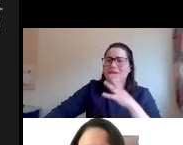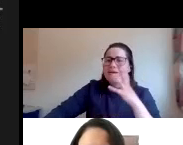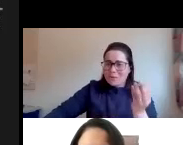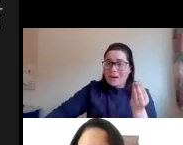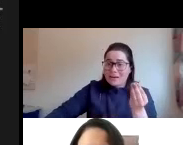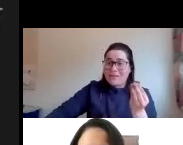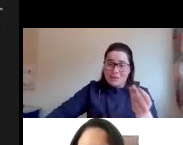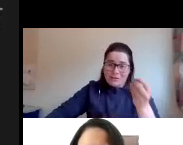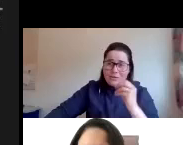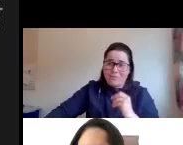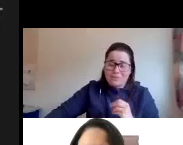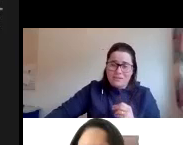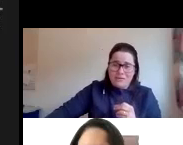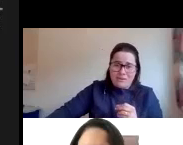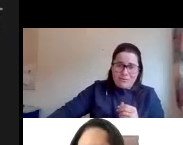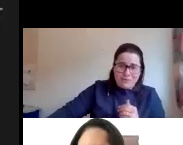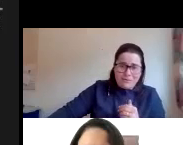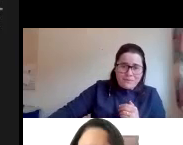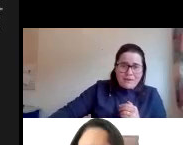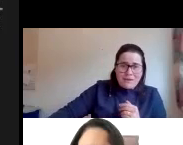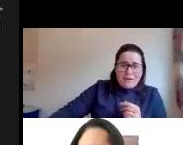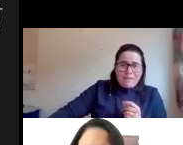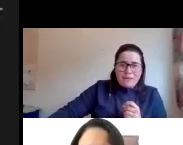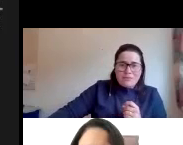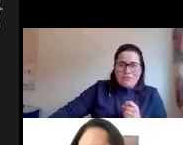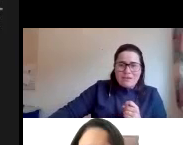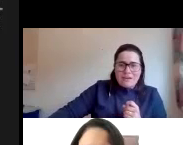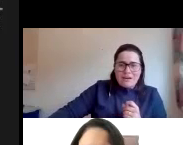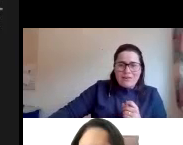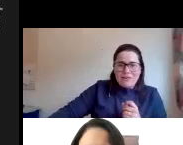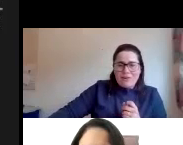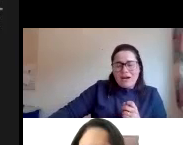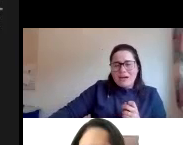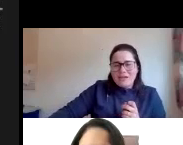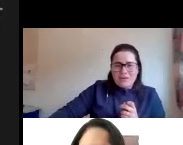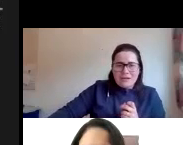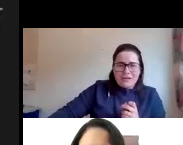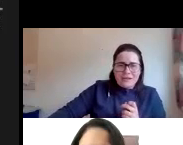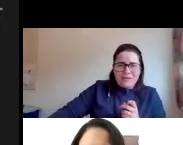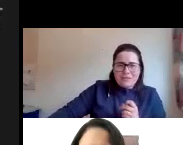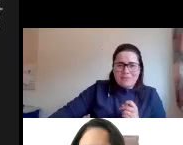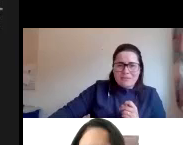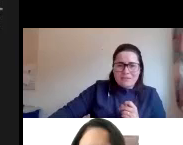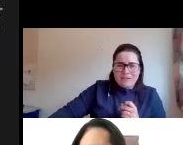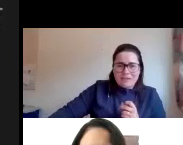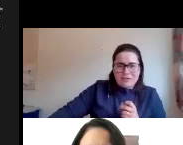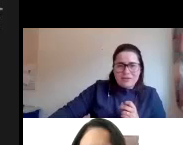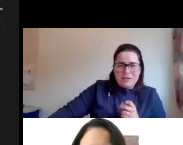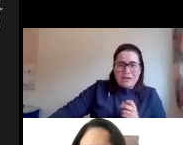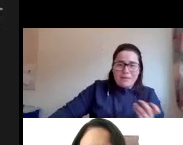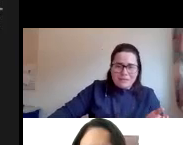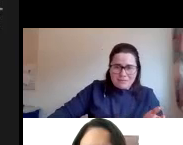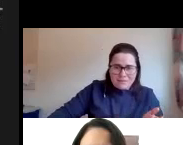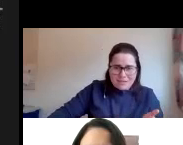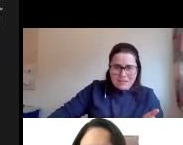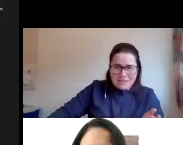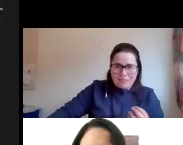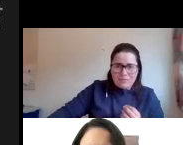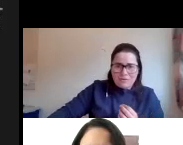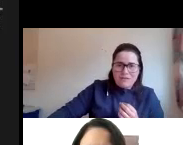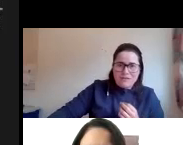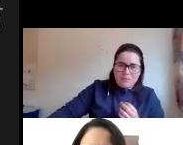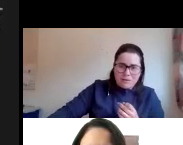es una nata verde, ahorita les voy a enseñar una foto, versus el lago agrícola ganadero está presentando, la máxima es